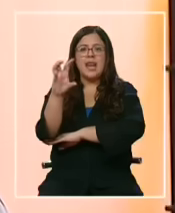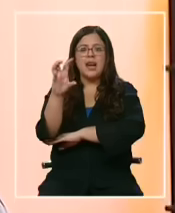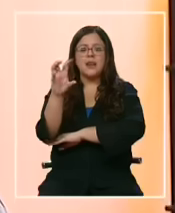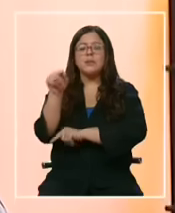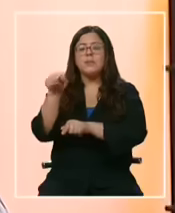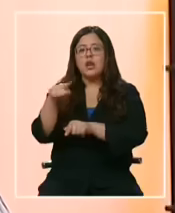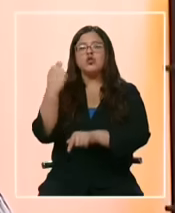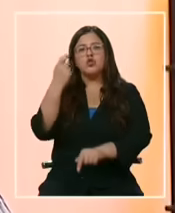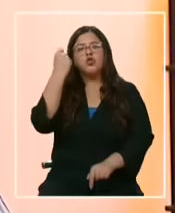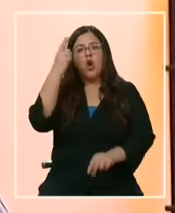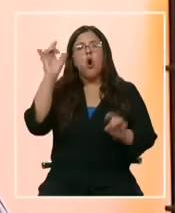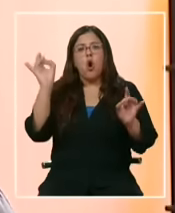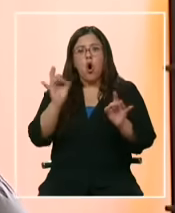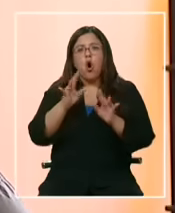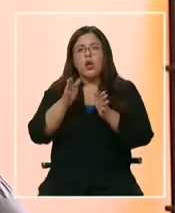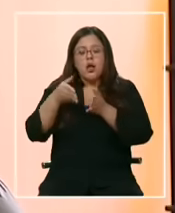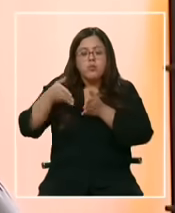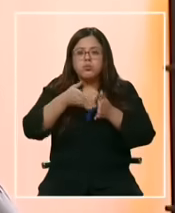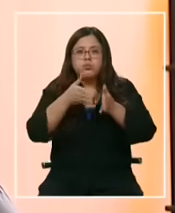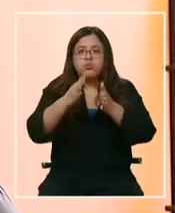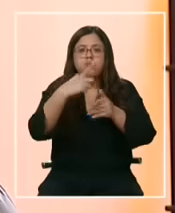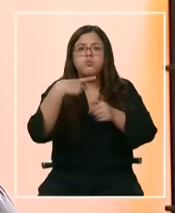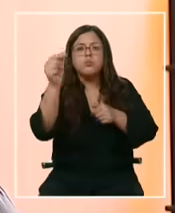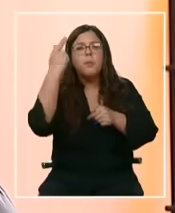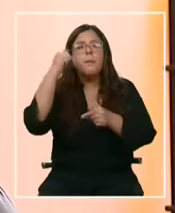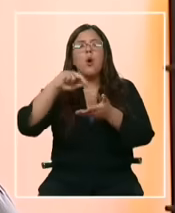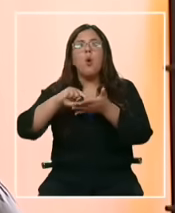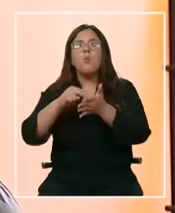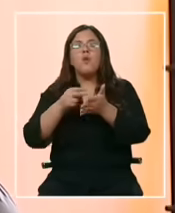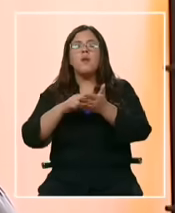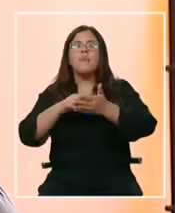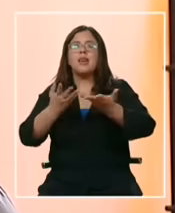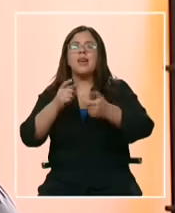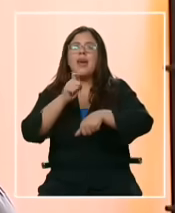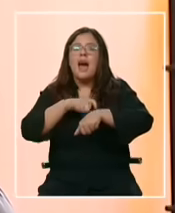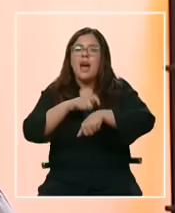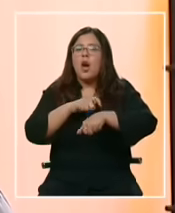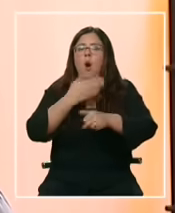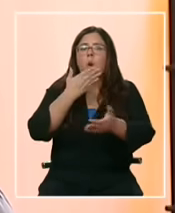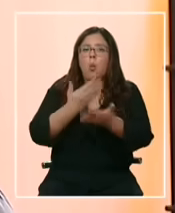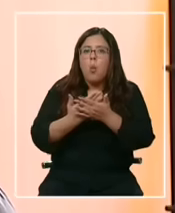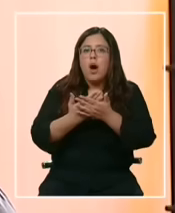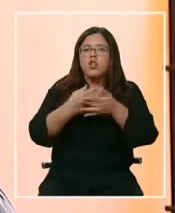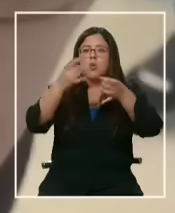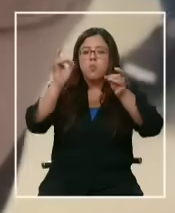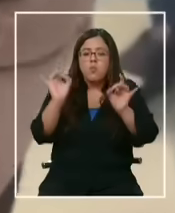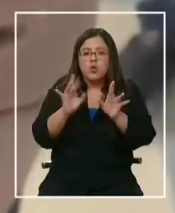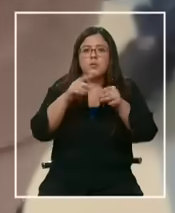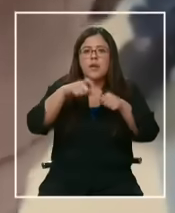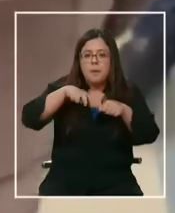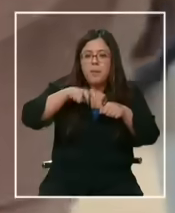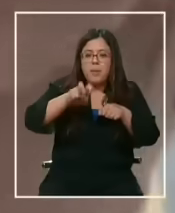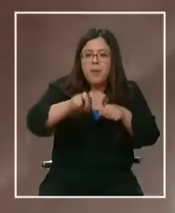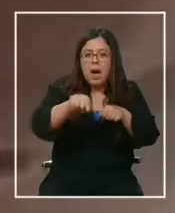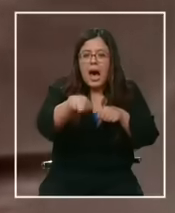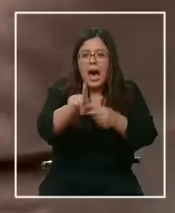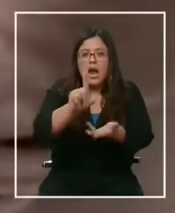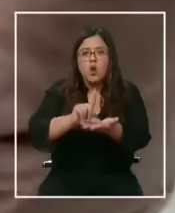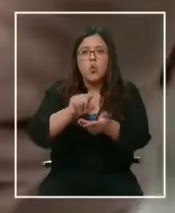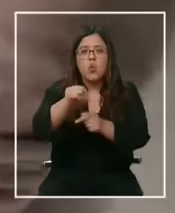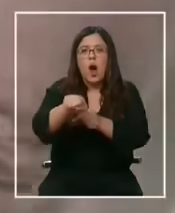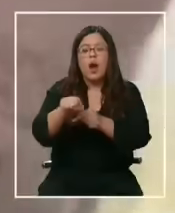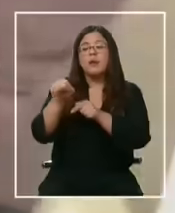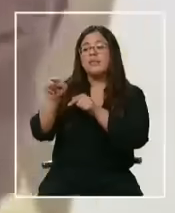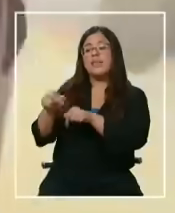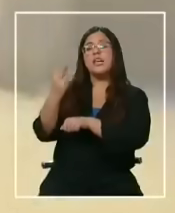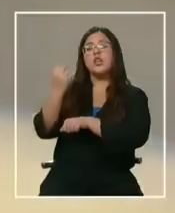sabíamos la posible ruta de escape el problema era determinar A qué hora o en qué momento iba a pasar por tal lugar pero